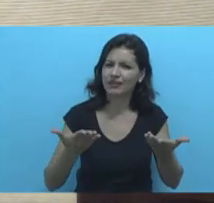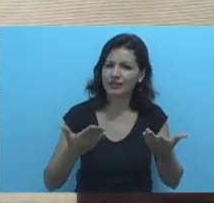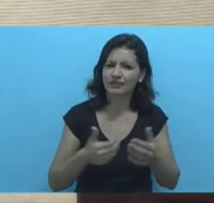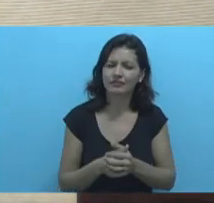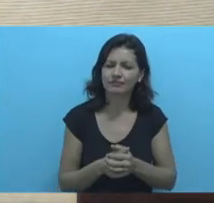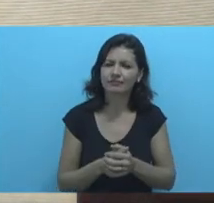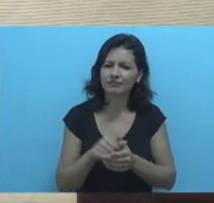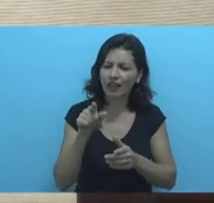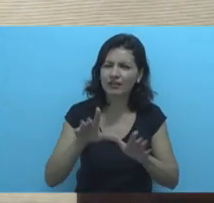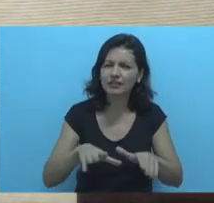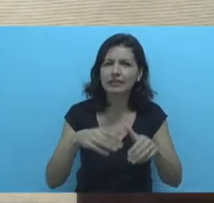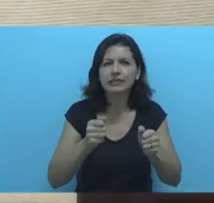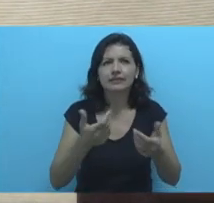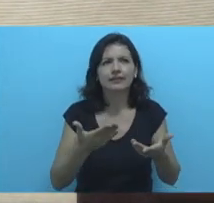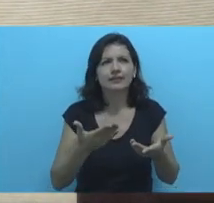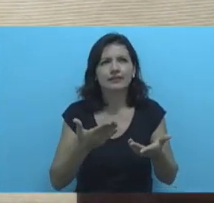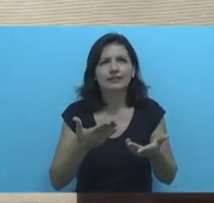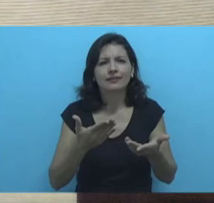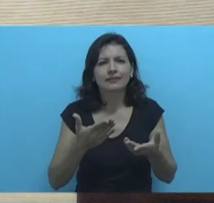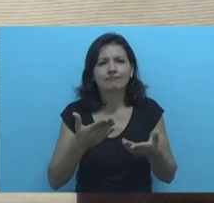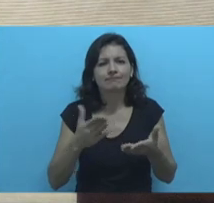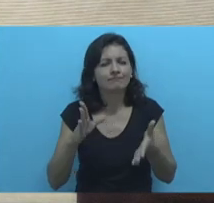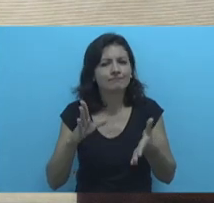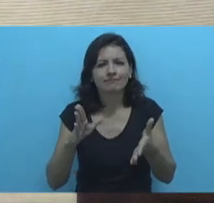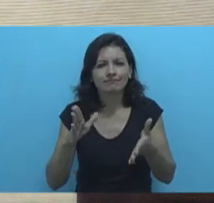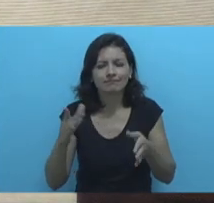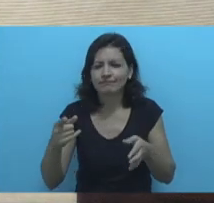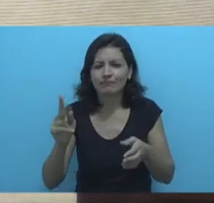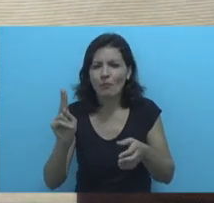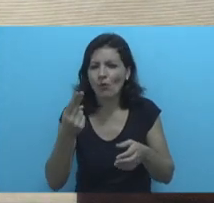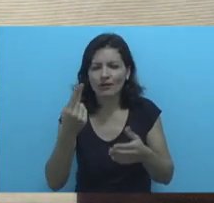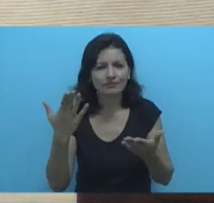Quizá eso también hace que uno todavía no termine de caer, ¿no?